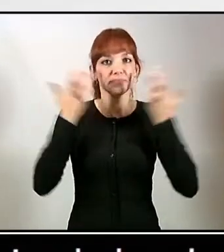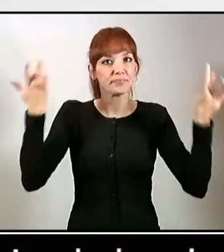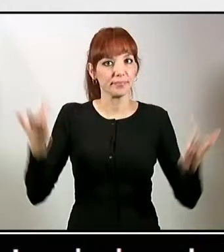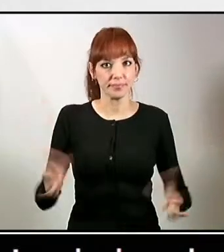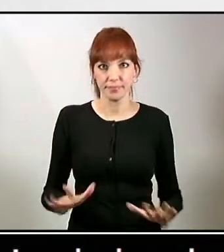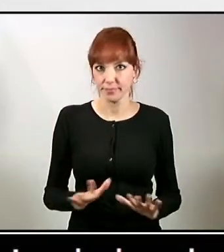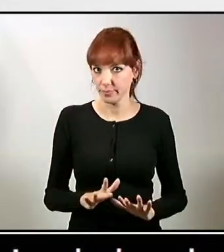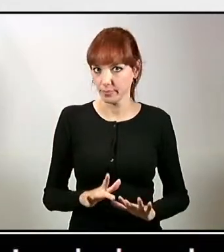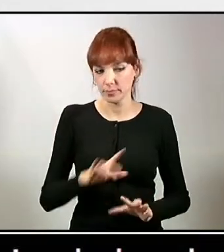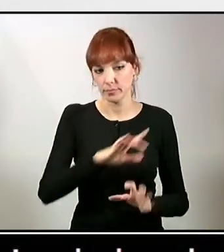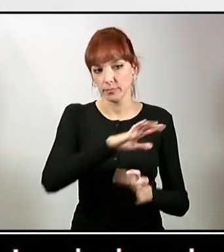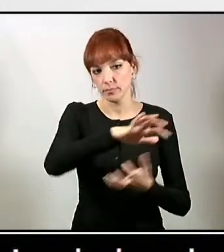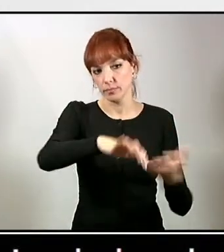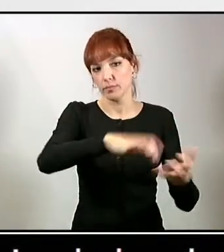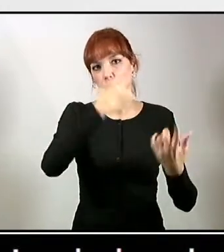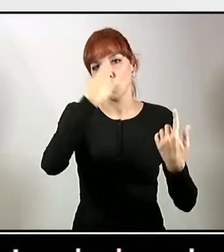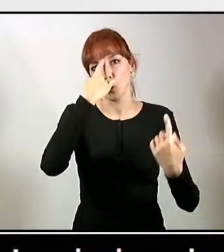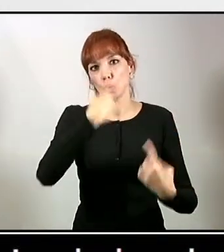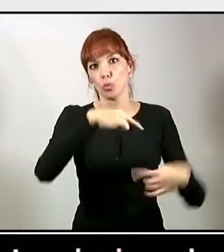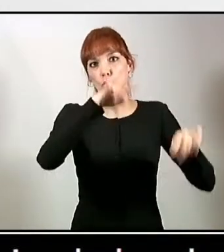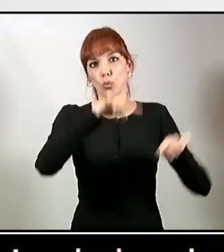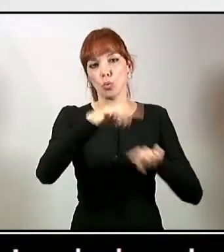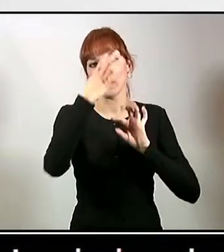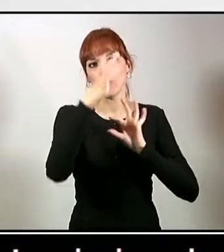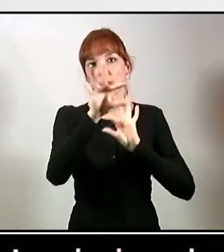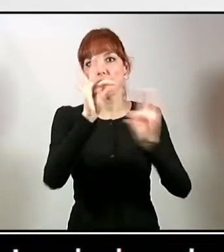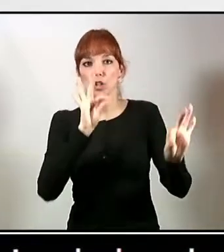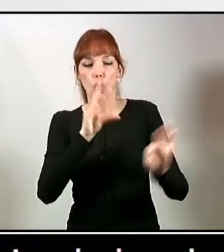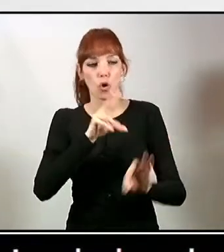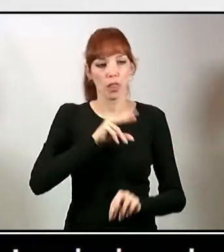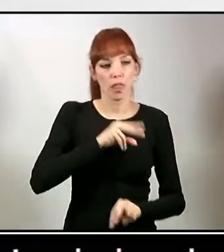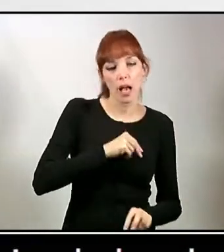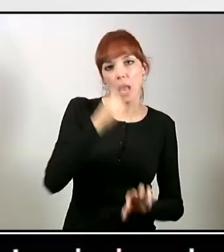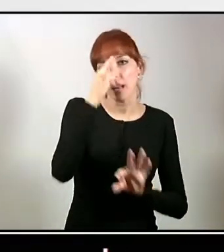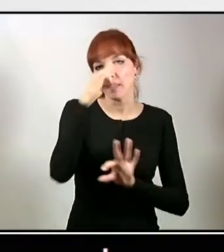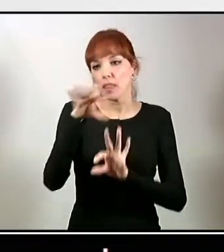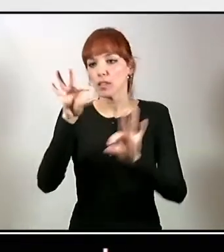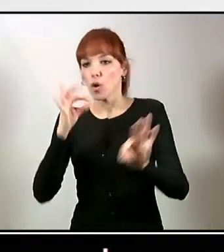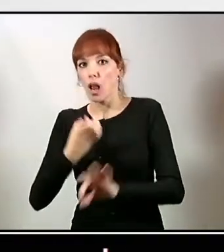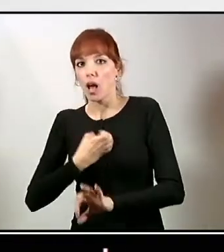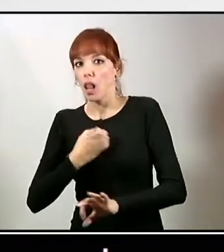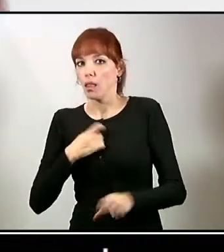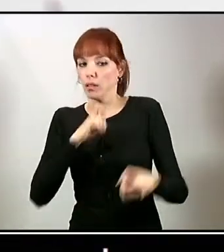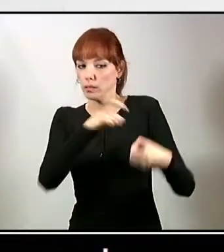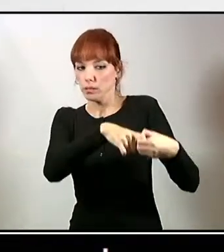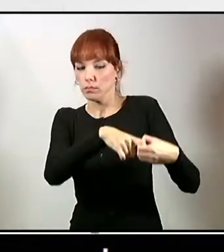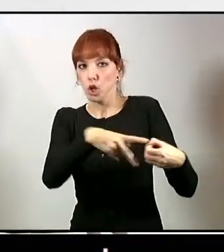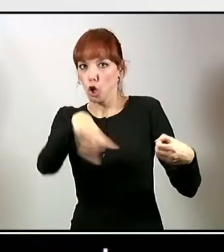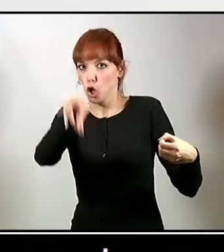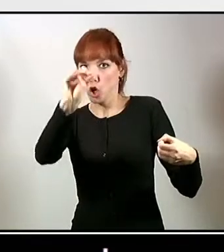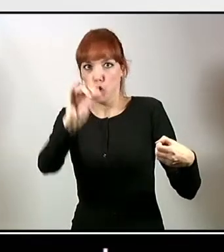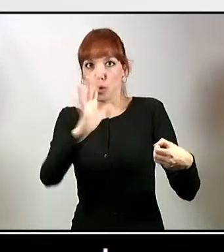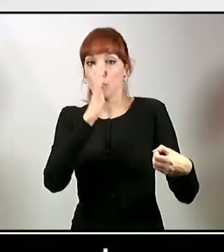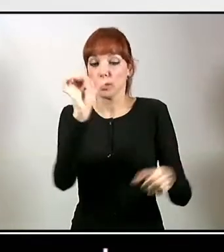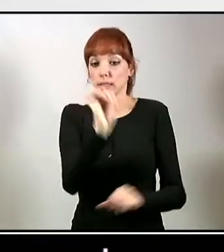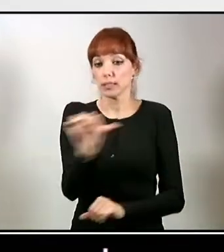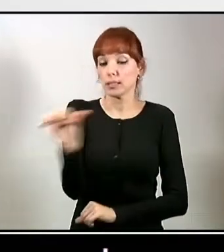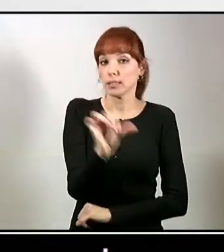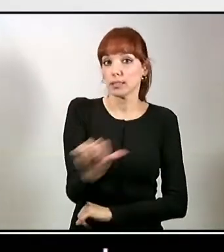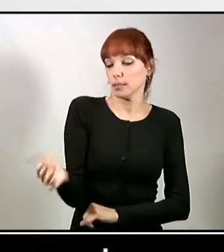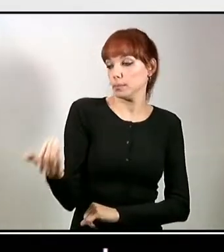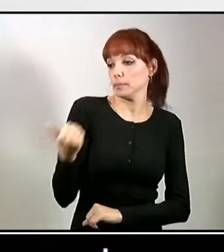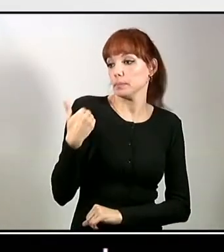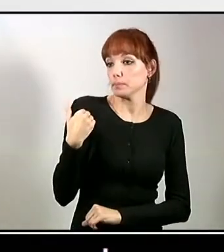autonomía municipal, en las decisiones que tomen los concejales, en las decisiones que tome un alcalde. Lo digo porque hace unas semanas